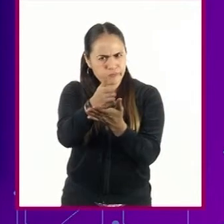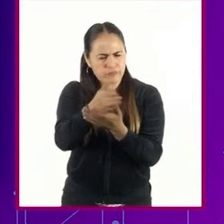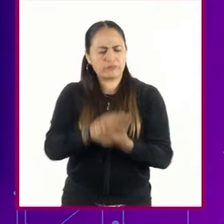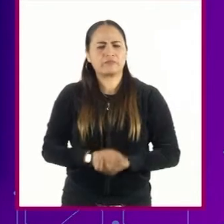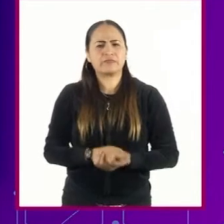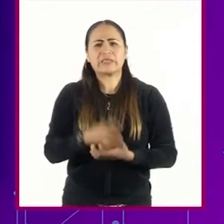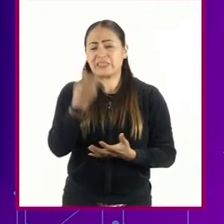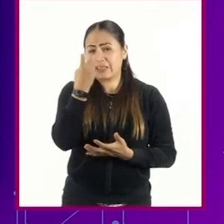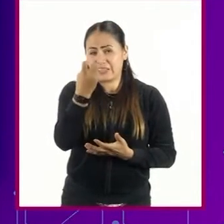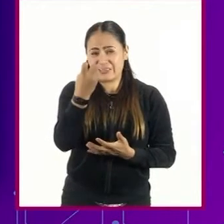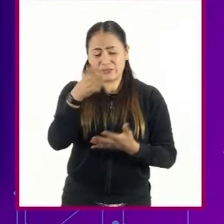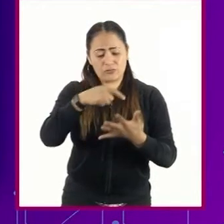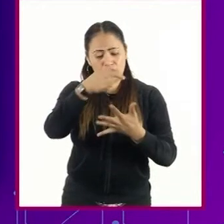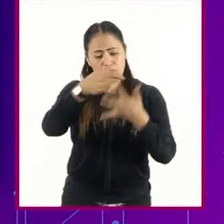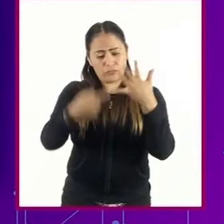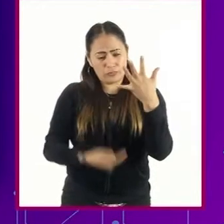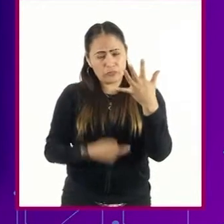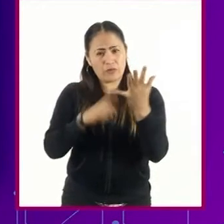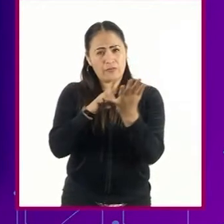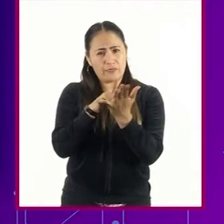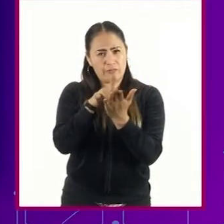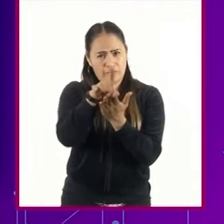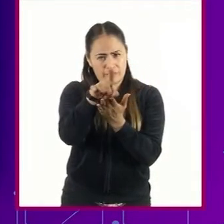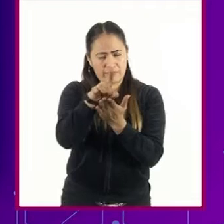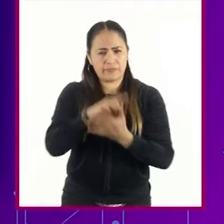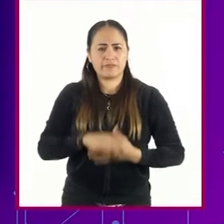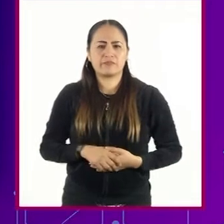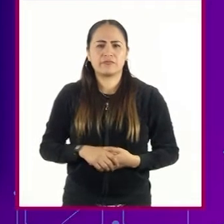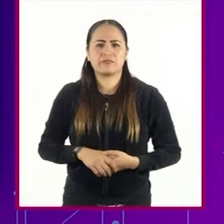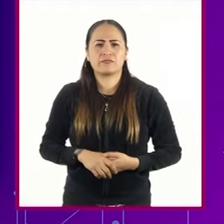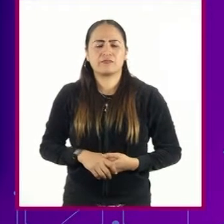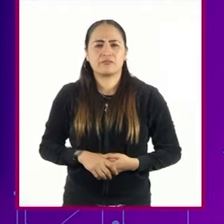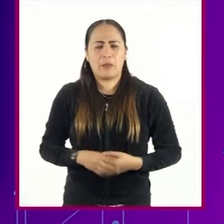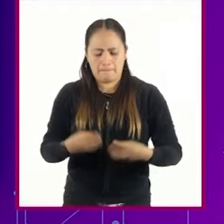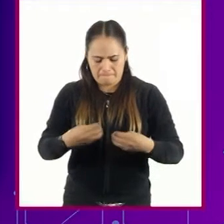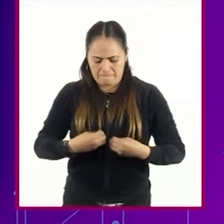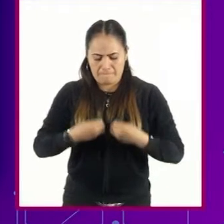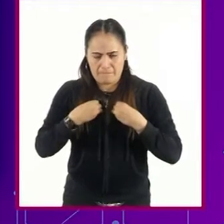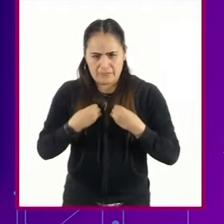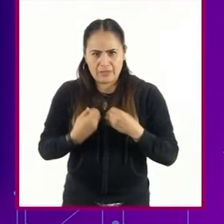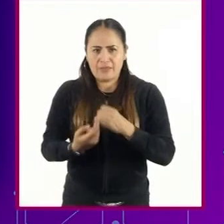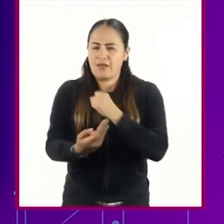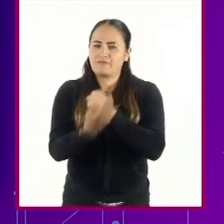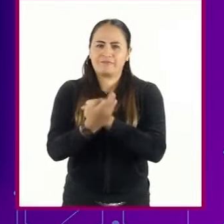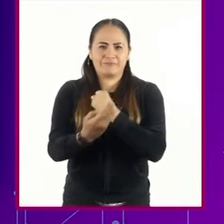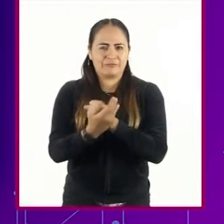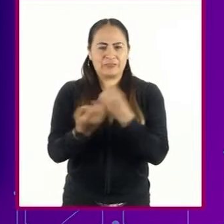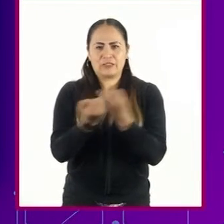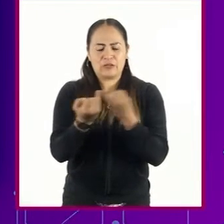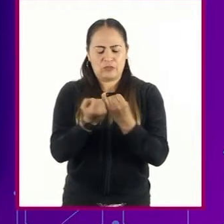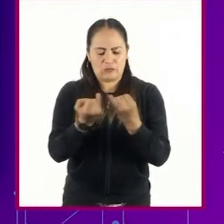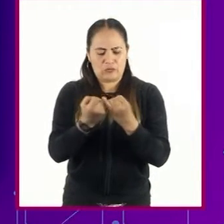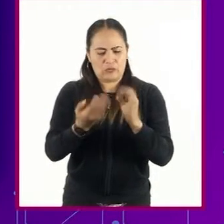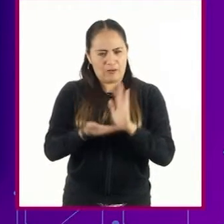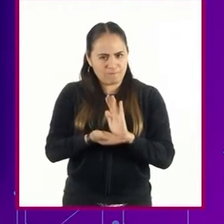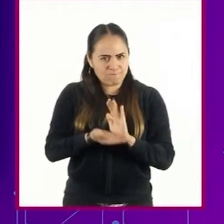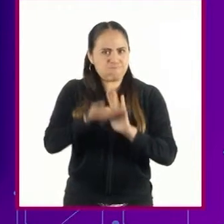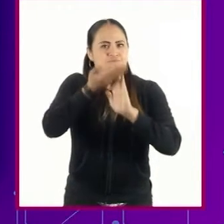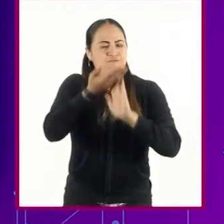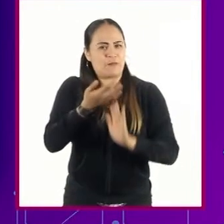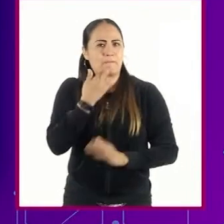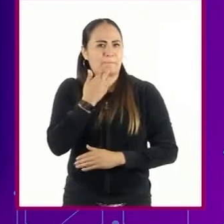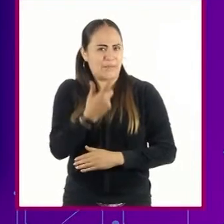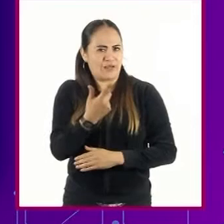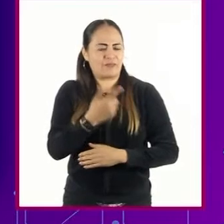de derechos que enriquecen nuestra vida y que nos hacen crecer como personas. Todo esto está,